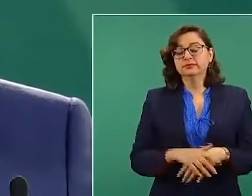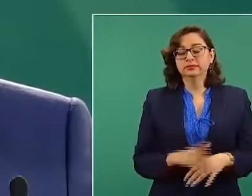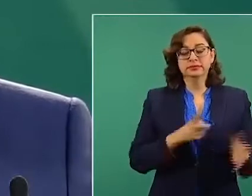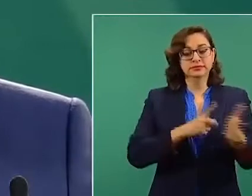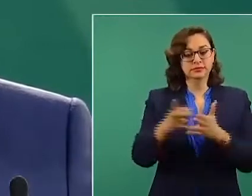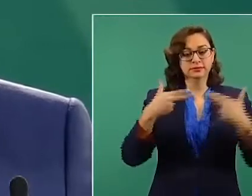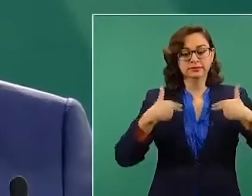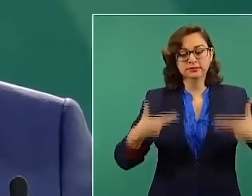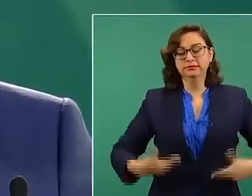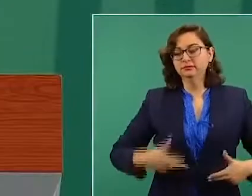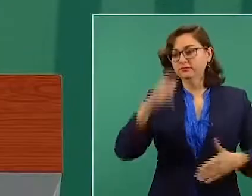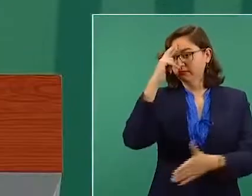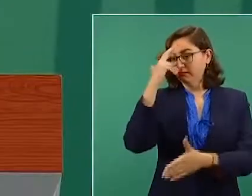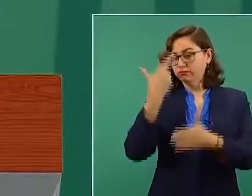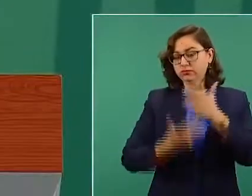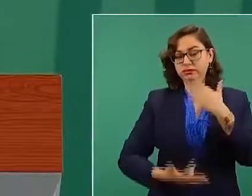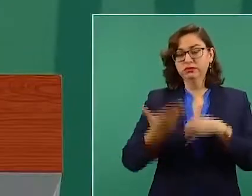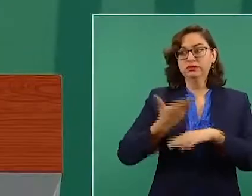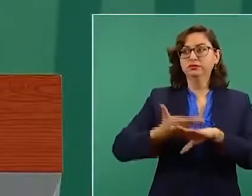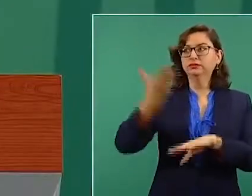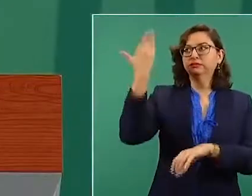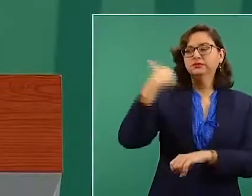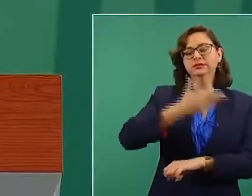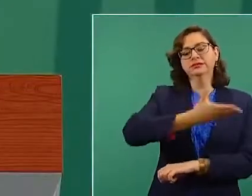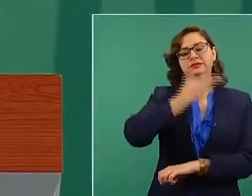de derechos humanos. Ahora que